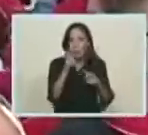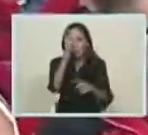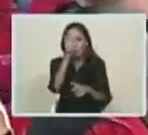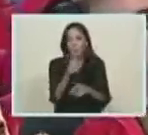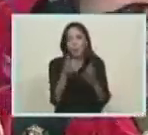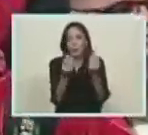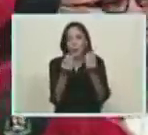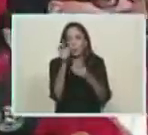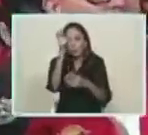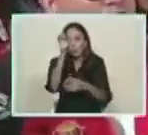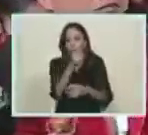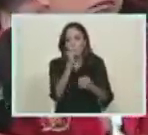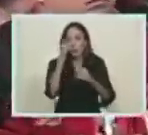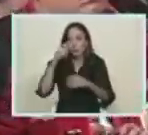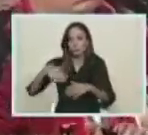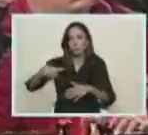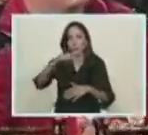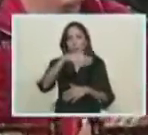de nuestro pueblo.